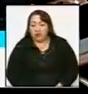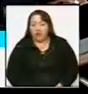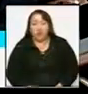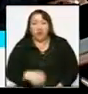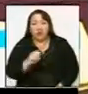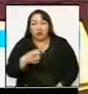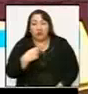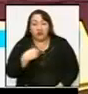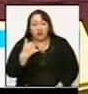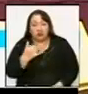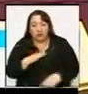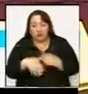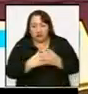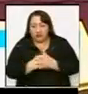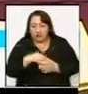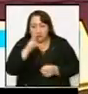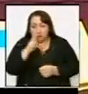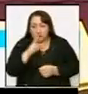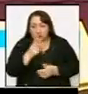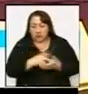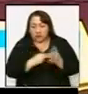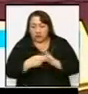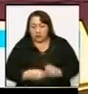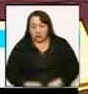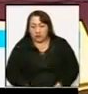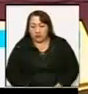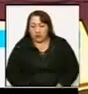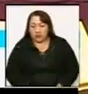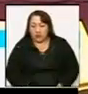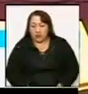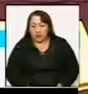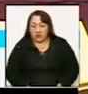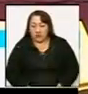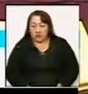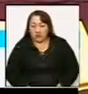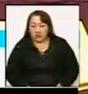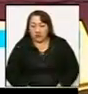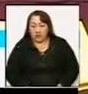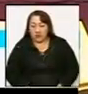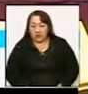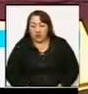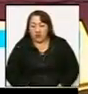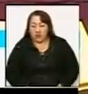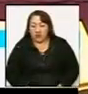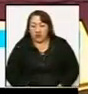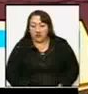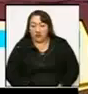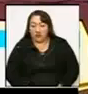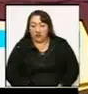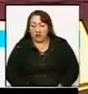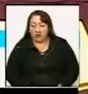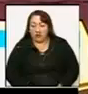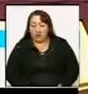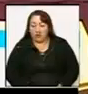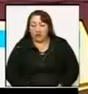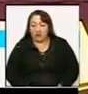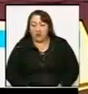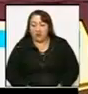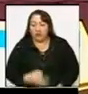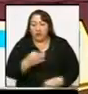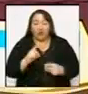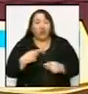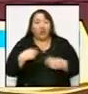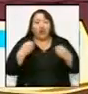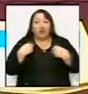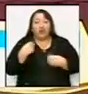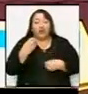precisión, cuando usted dice hay en todo el Perú, ¿a qué se refiere? ¿A qué organismo electoral? Porque el jurado no tiene oficinas en todo el Perú,